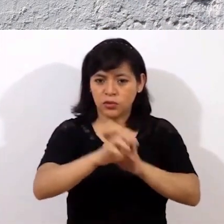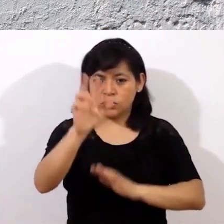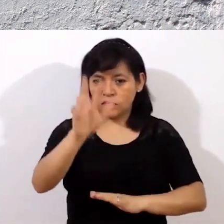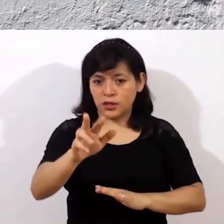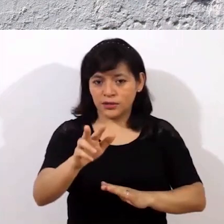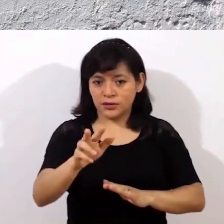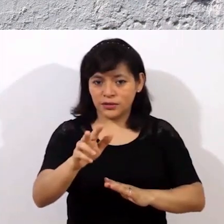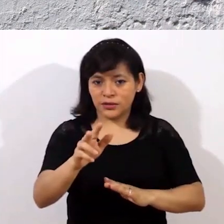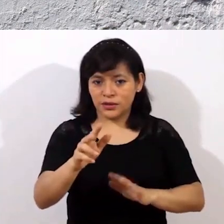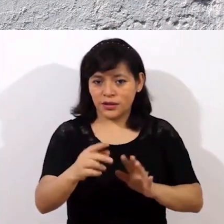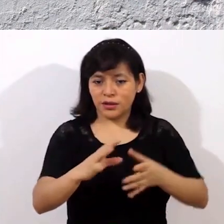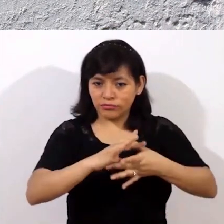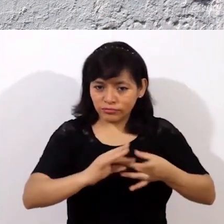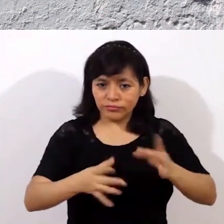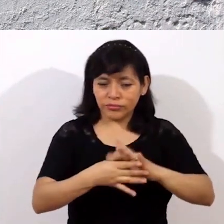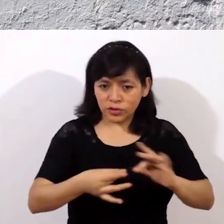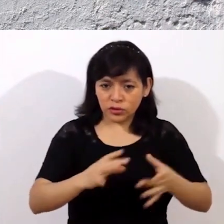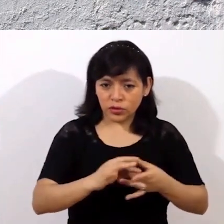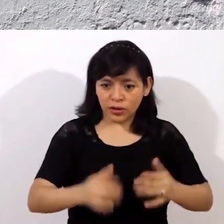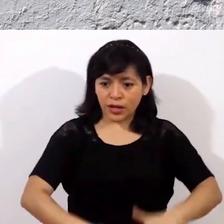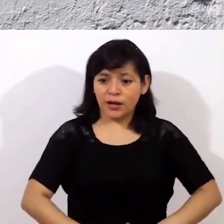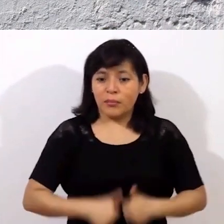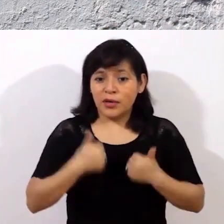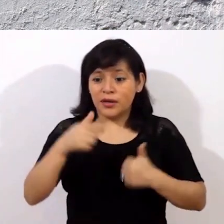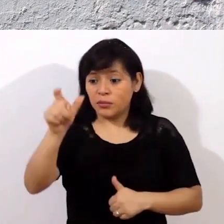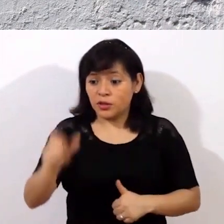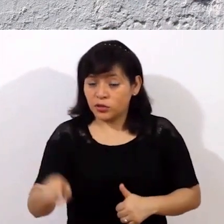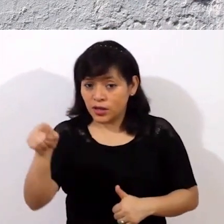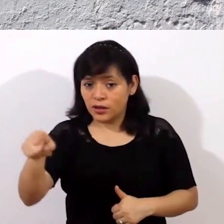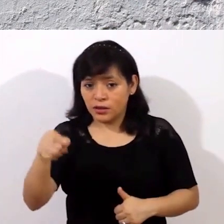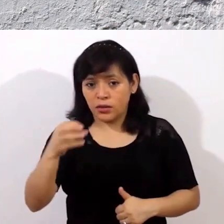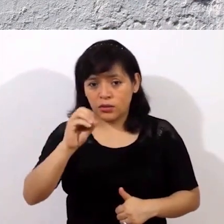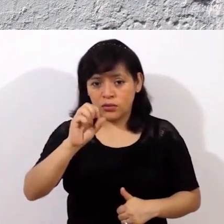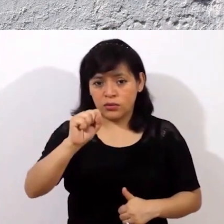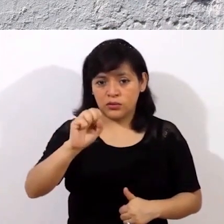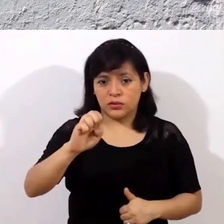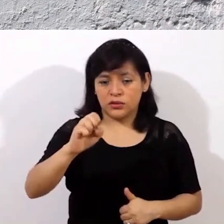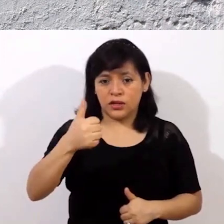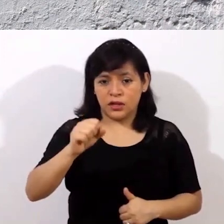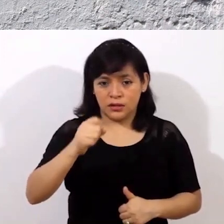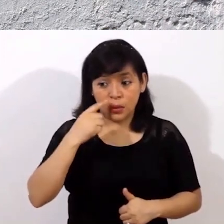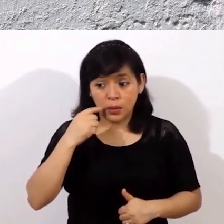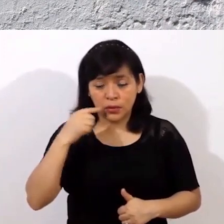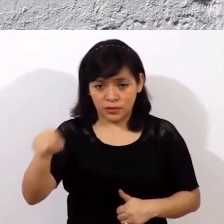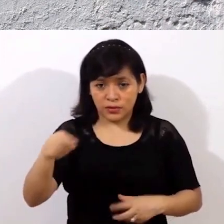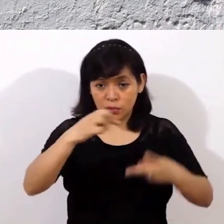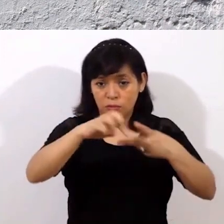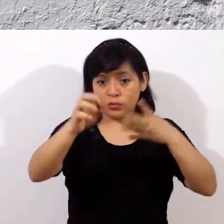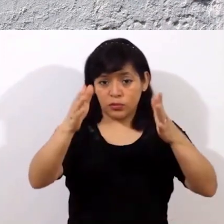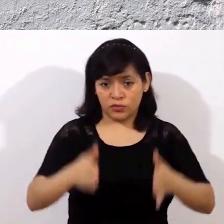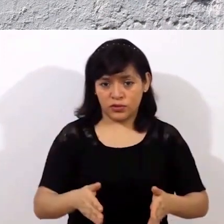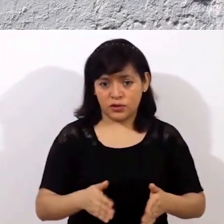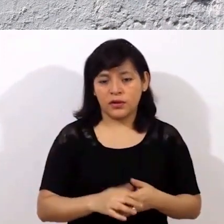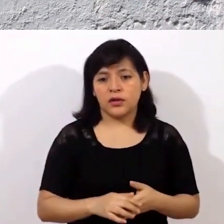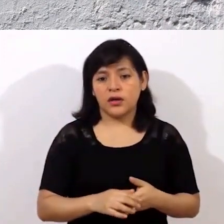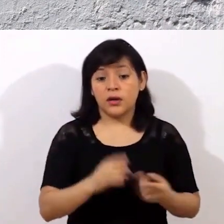personal del profeta Oseas. Y también esto es una repercusión y un reflejo de lo que está